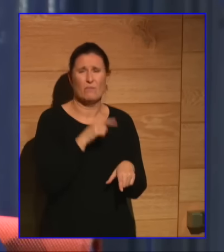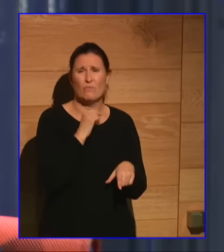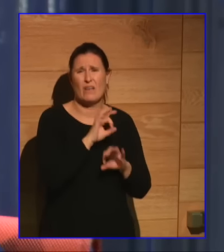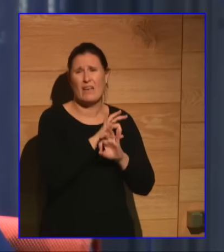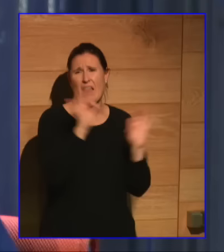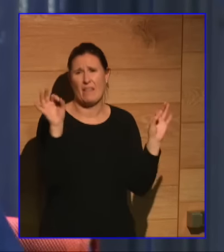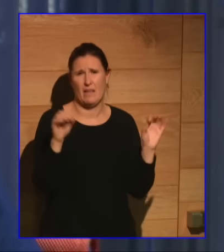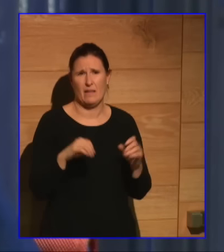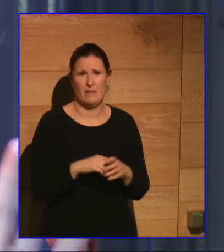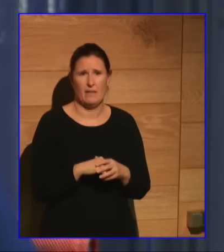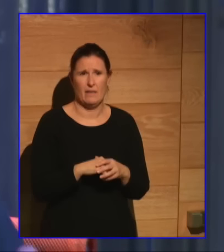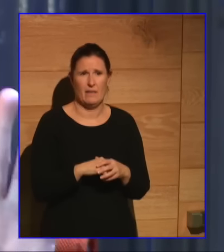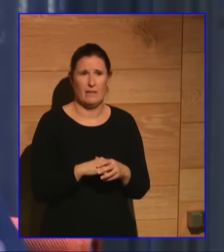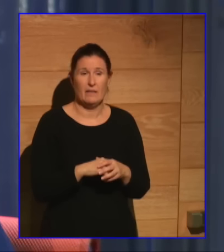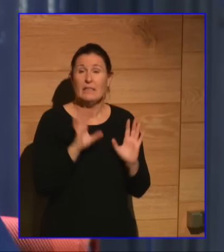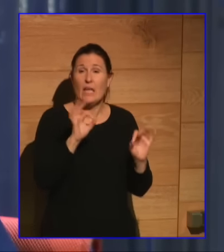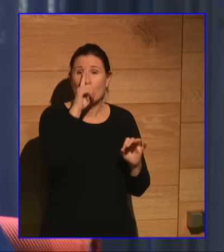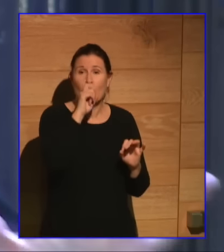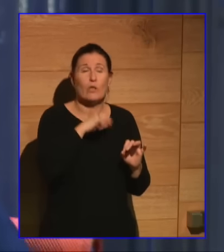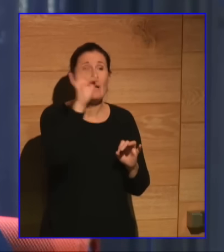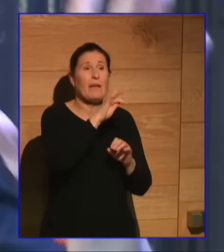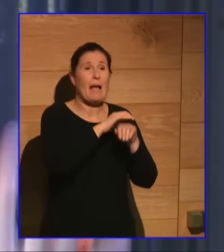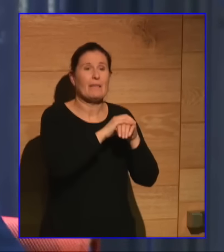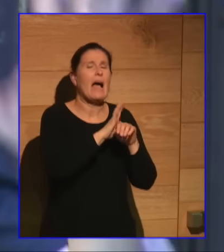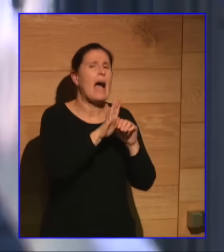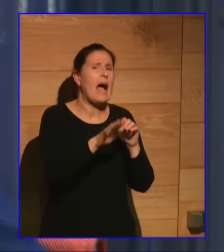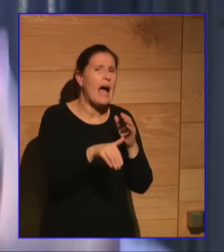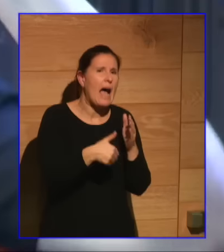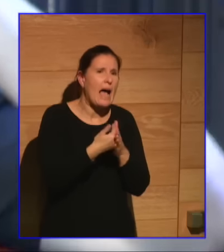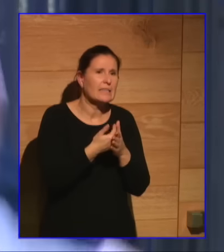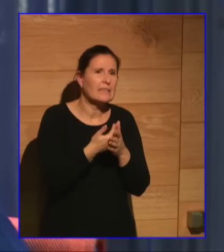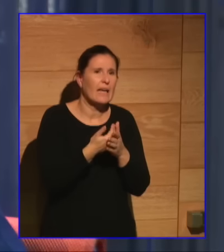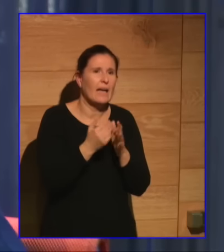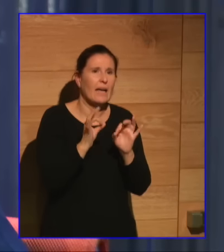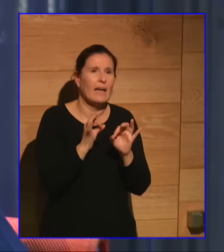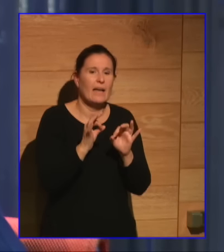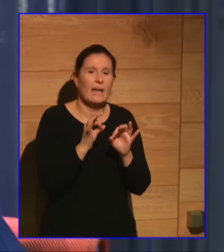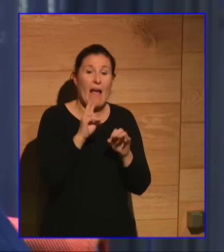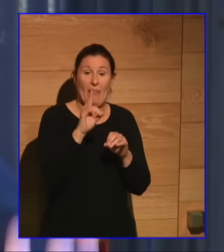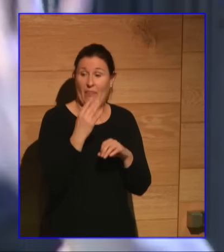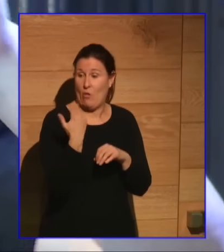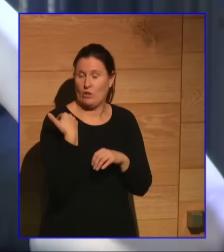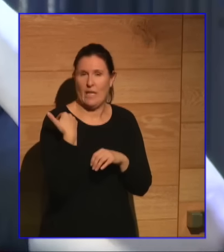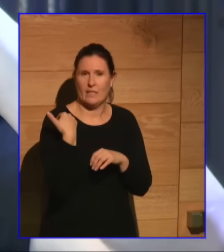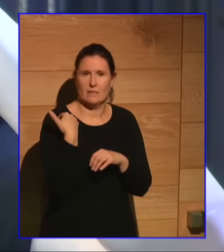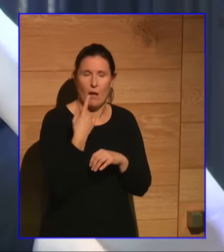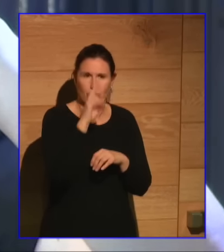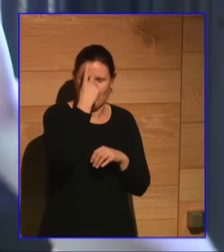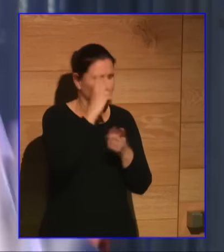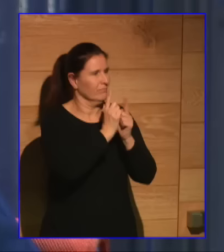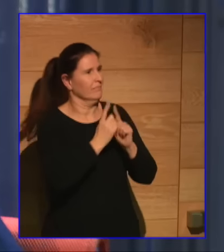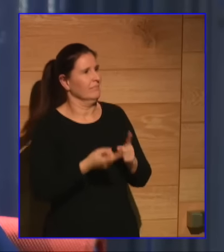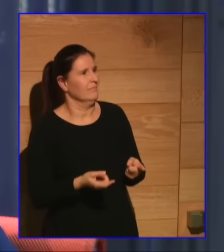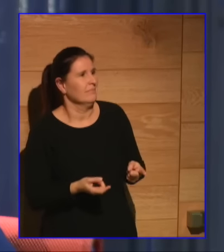Vale. ¿Vale? Y eso es todo mi recuerdo de Amistad hasta antes de ayer. ¡Ole! ¡Qué cambio radical! Madre. Que